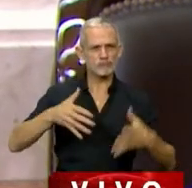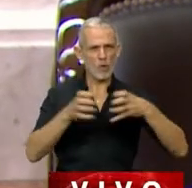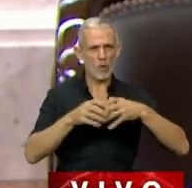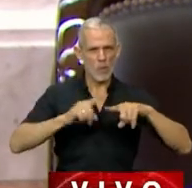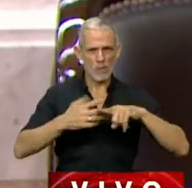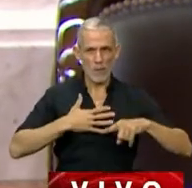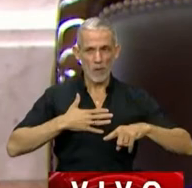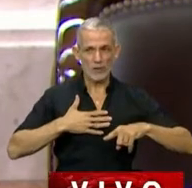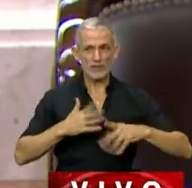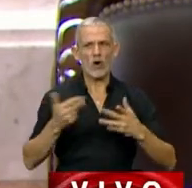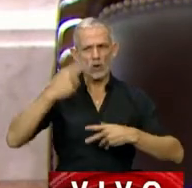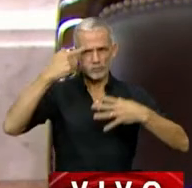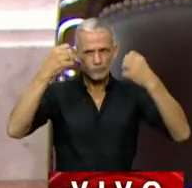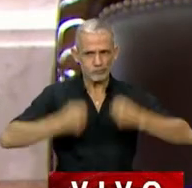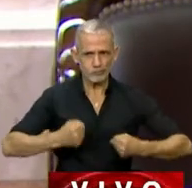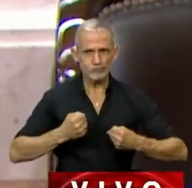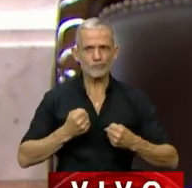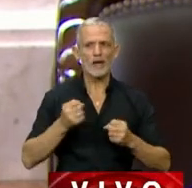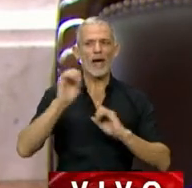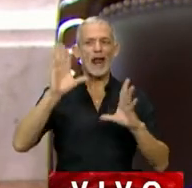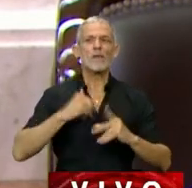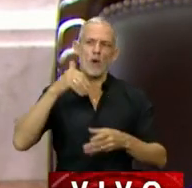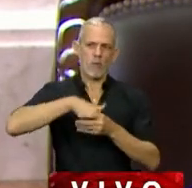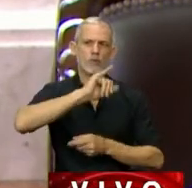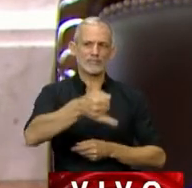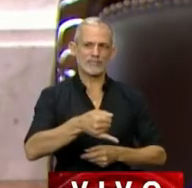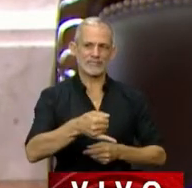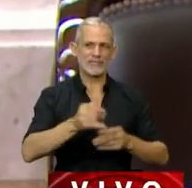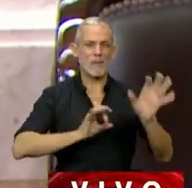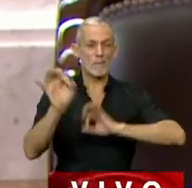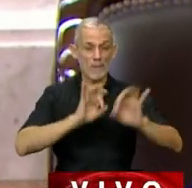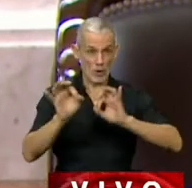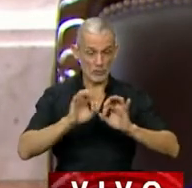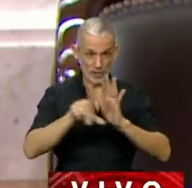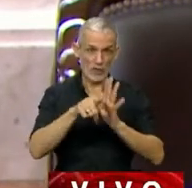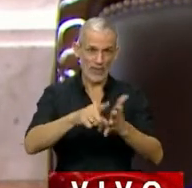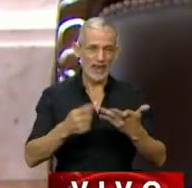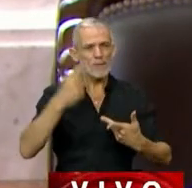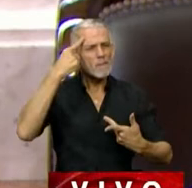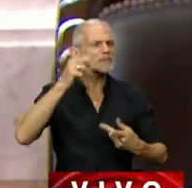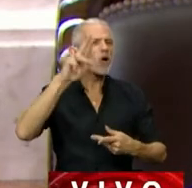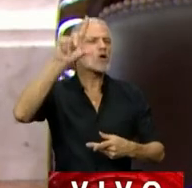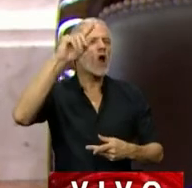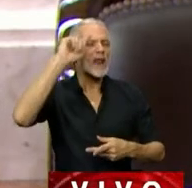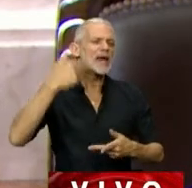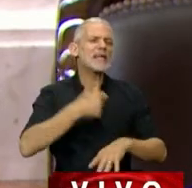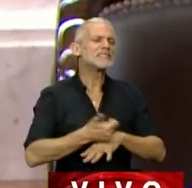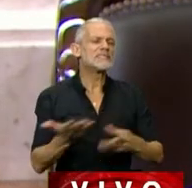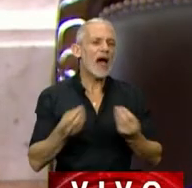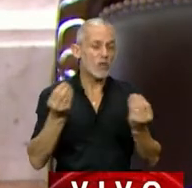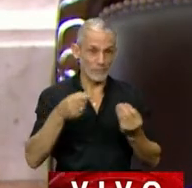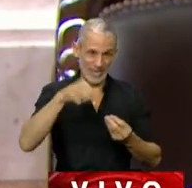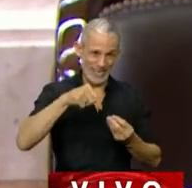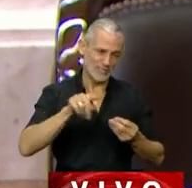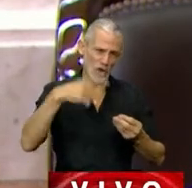espacio, con convicción, claramente estamos apoyando, porque claramente entendemos que el rol del Estado en este y